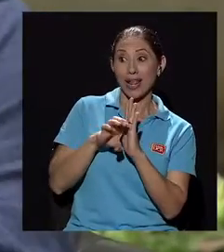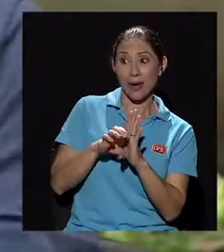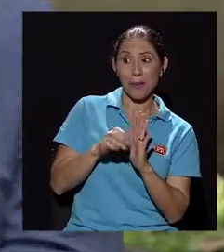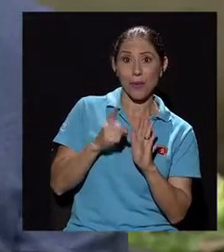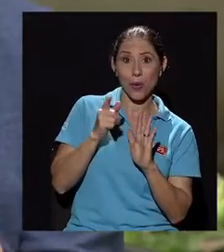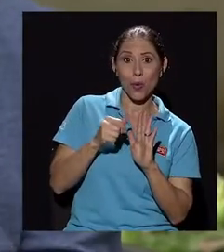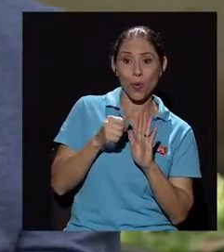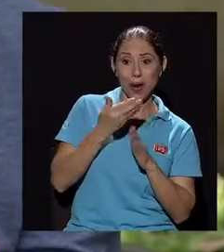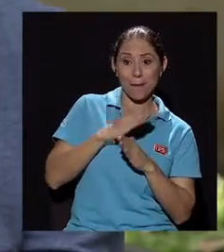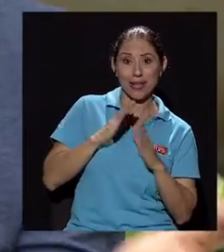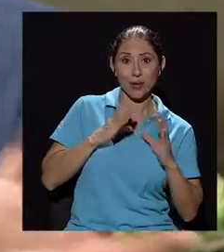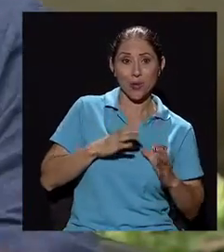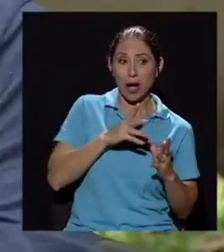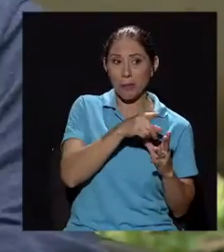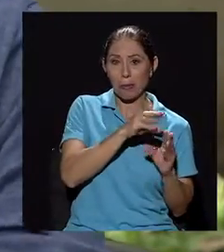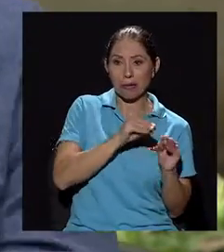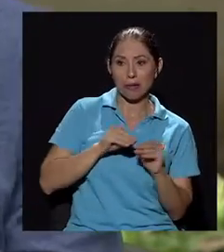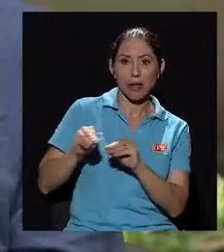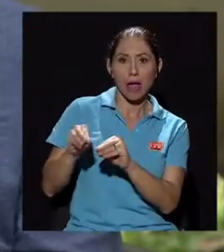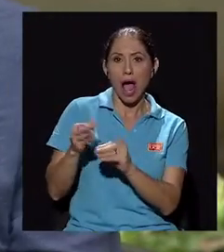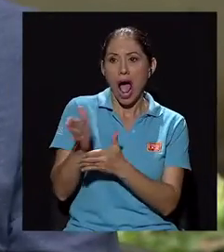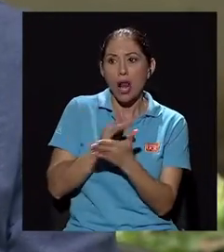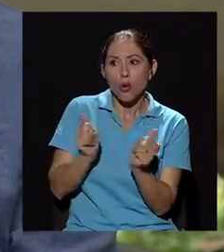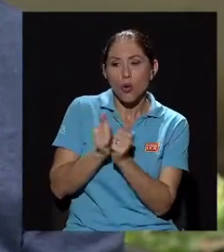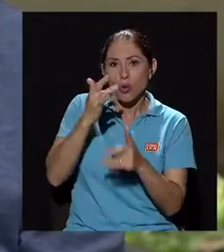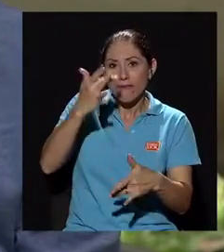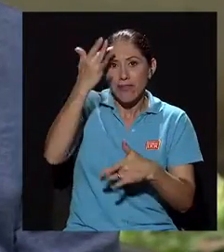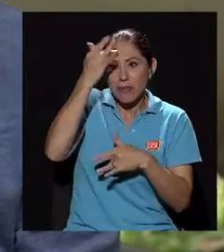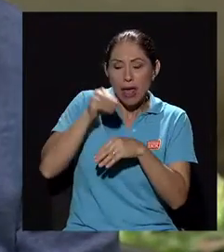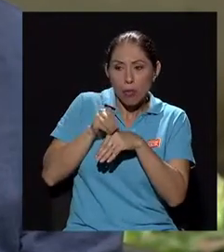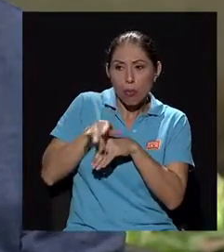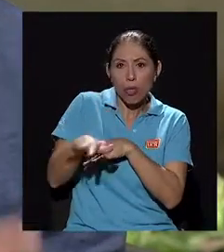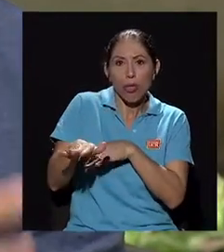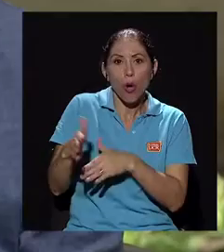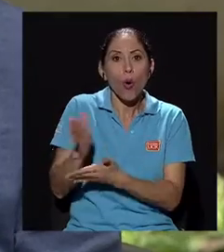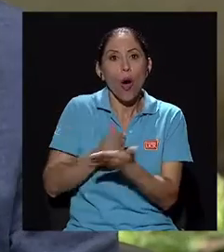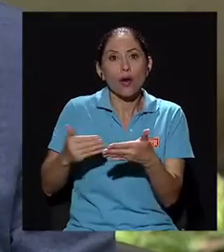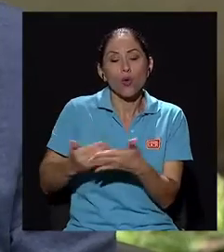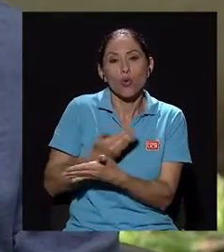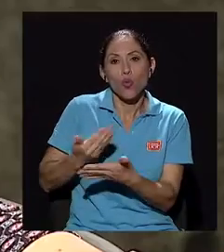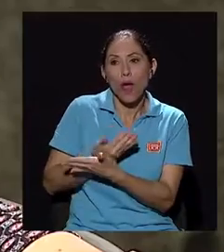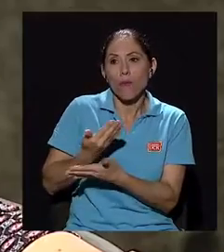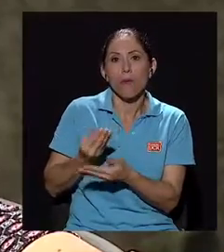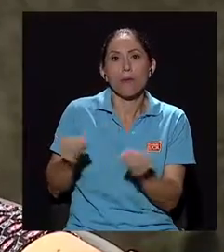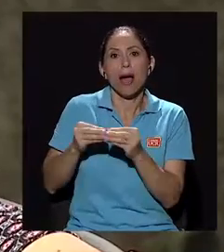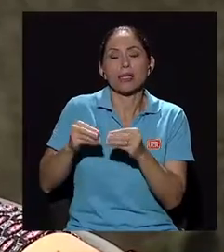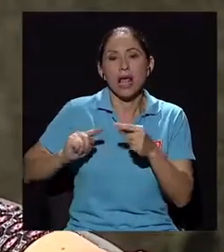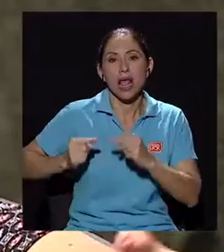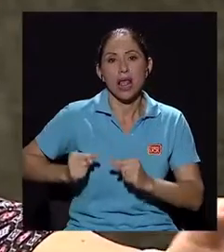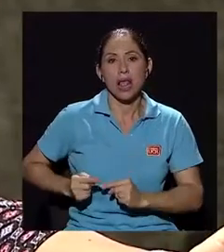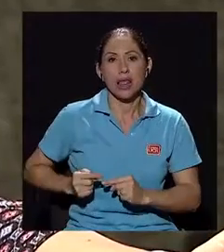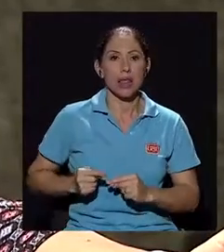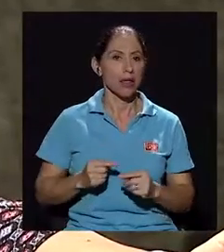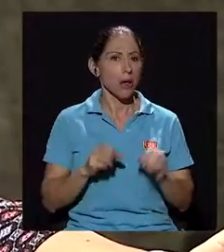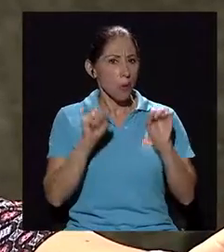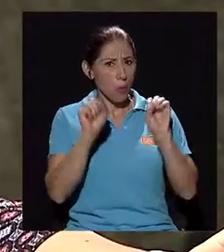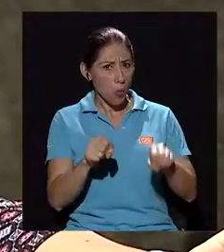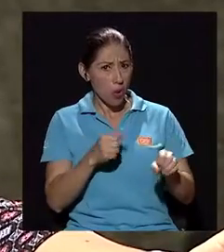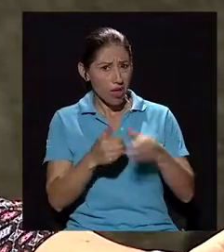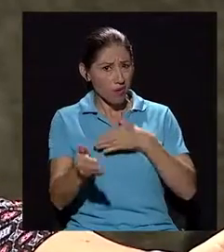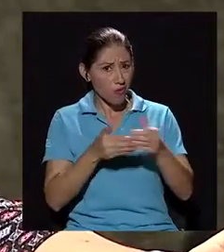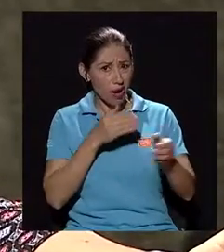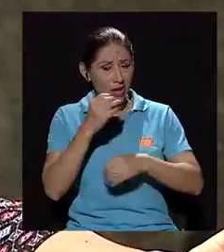que se le va a pegar o algo nuevo que se le va a adicionar a la dolencia que ya tiene. ¿Puede ser una persona de cualquier